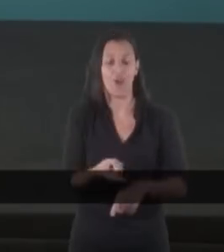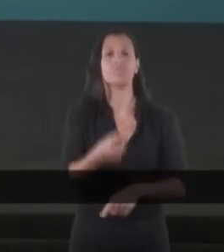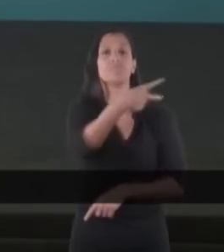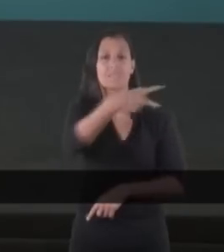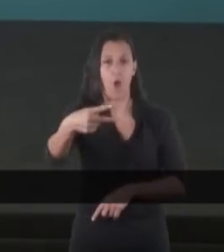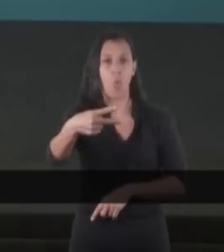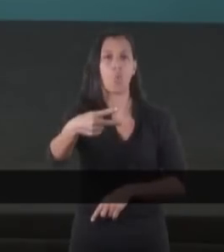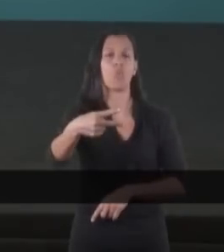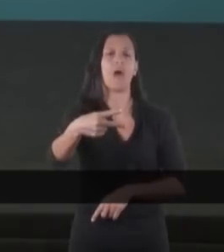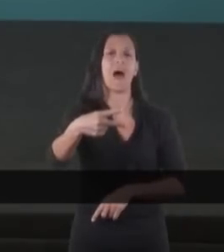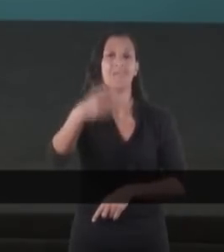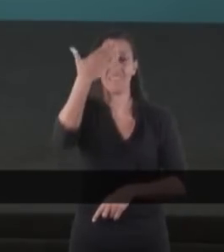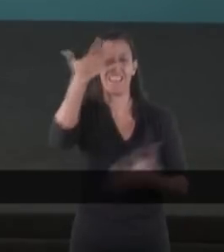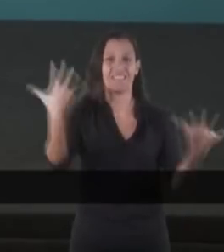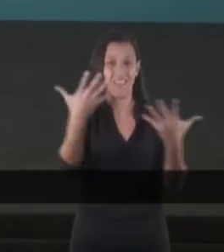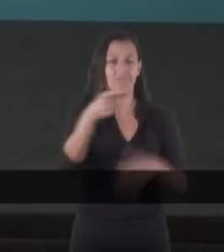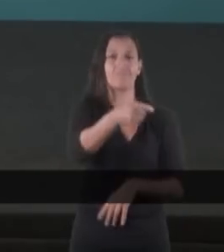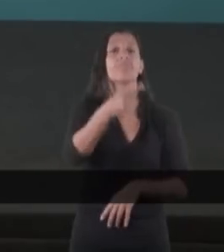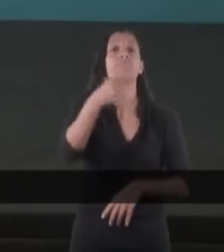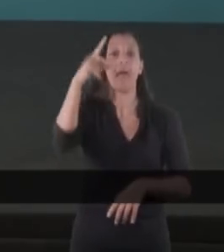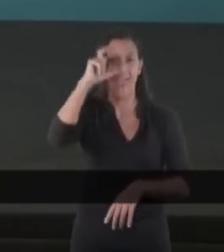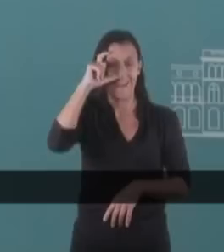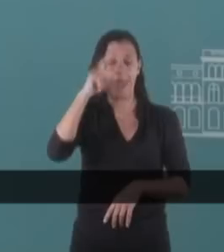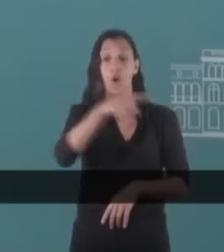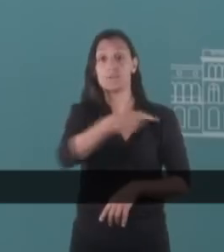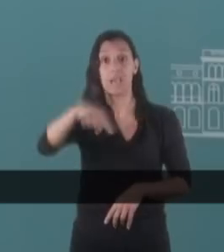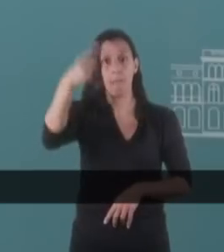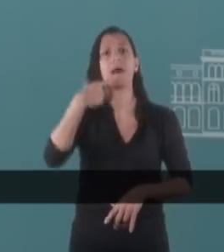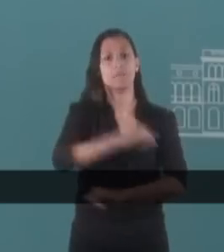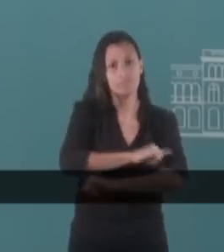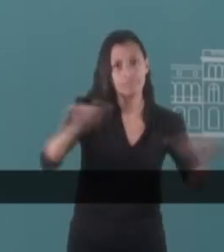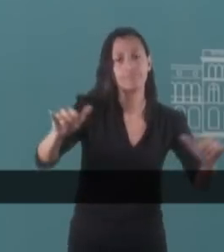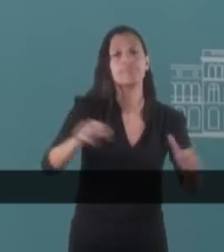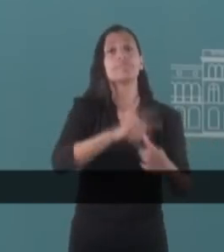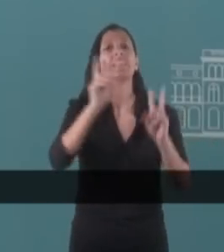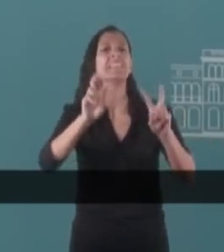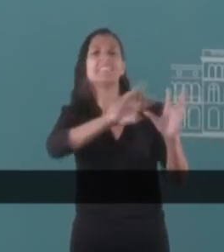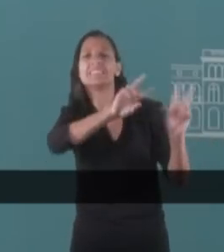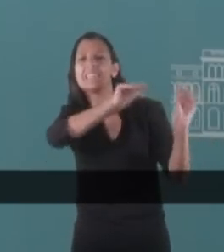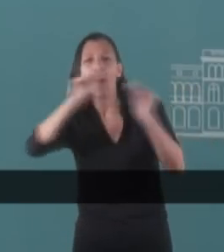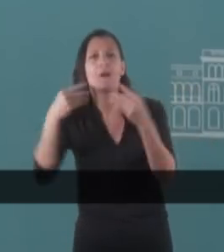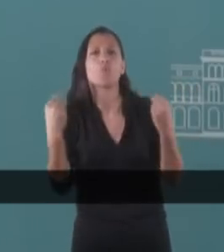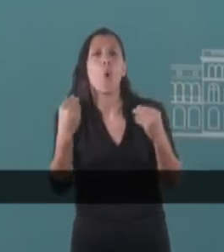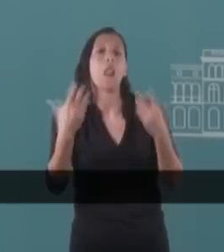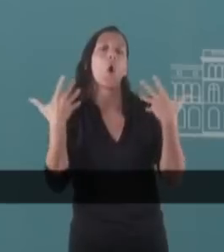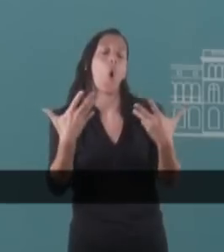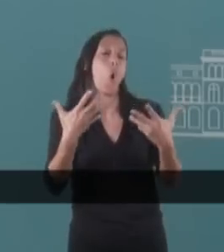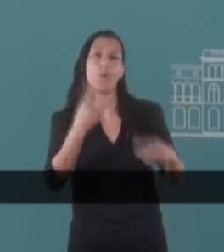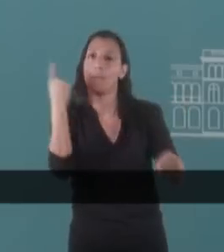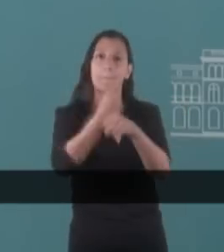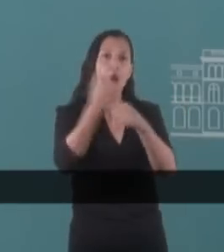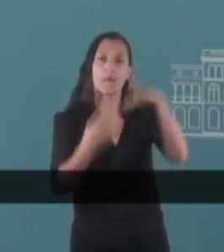la segunda quincena de enero. La semana que viene va a estar saliendo la convocatoria y los temas, obviamente, uno es el juicio político, otros son